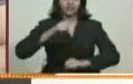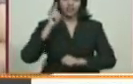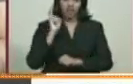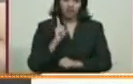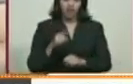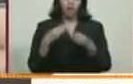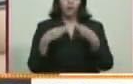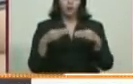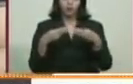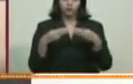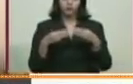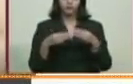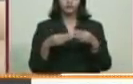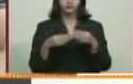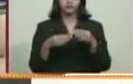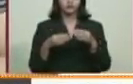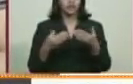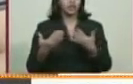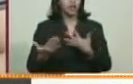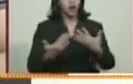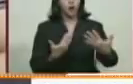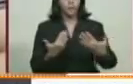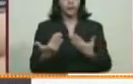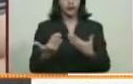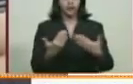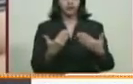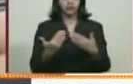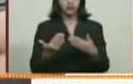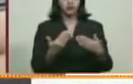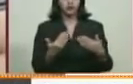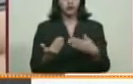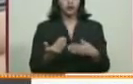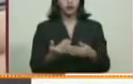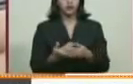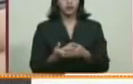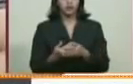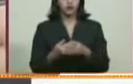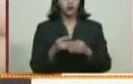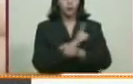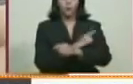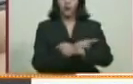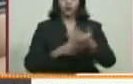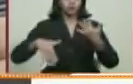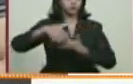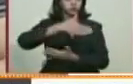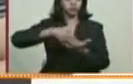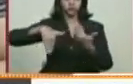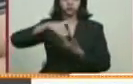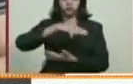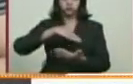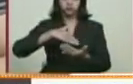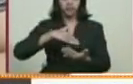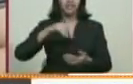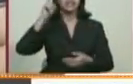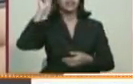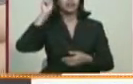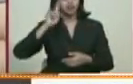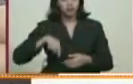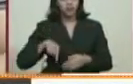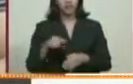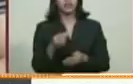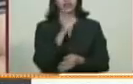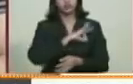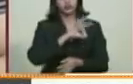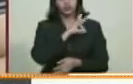la cooperación entre cada uno de los poderes, pero también la sociedad democrática, que